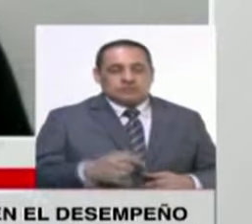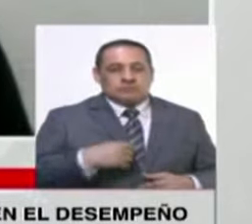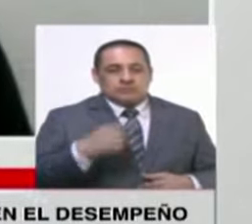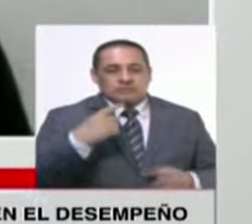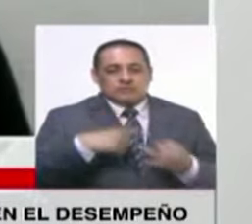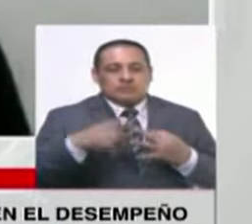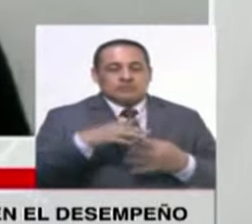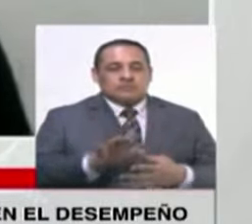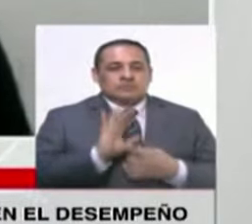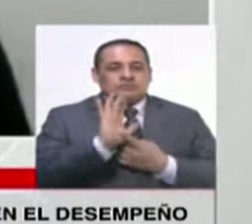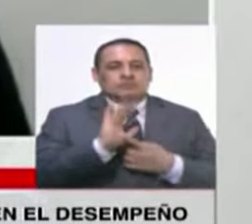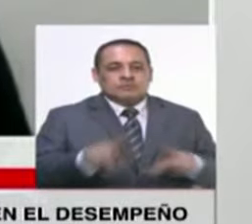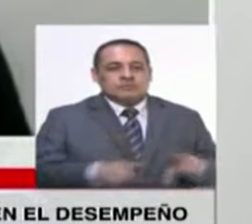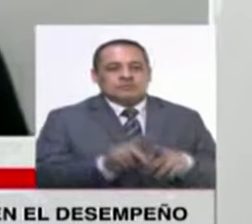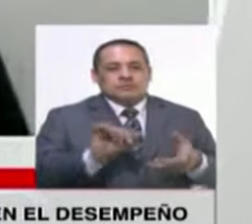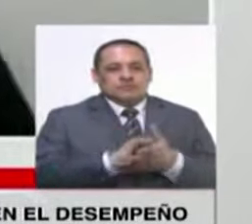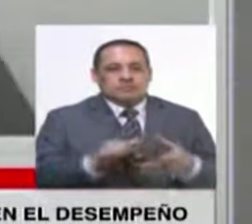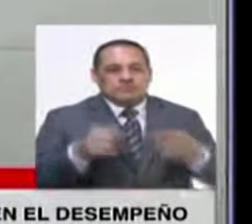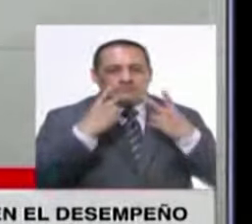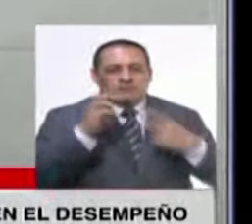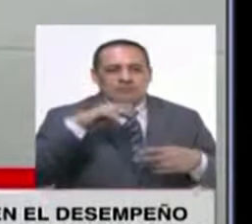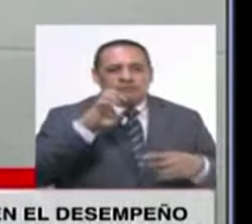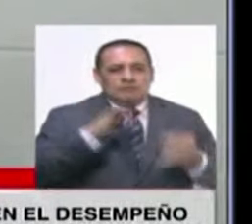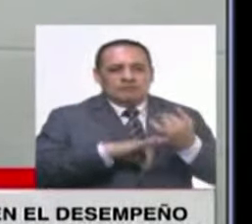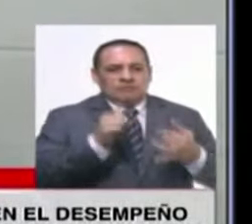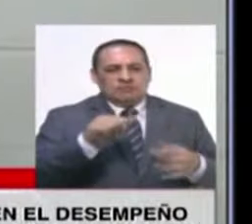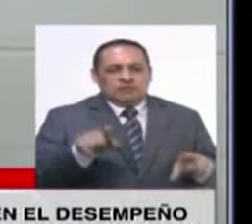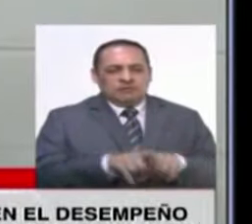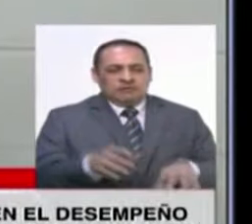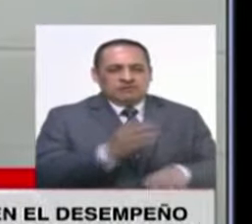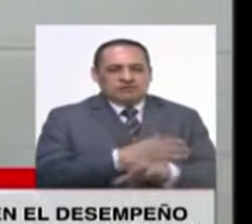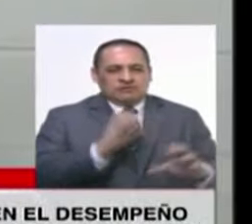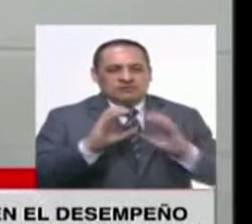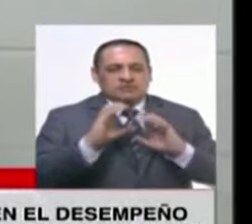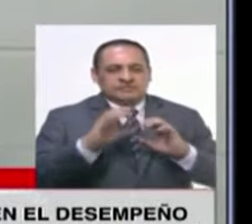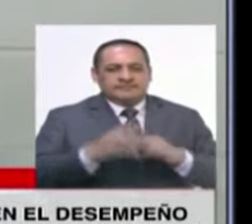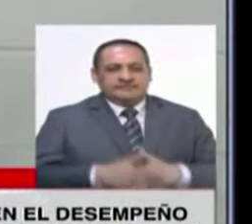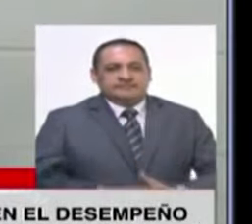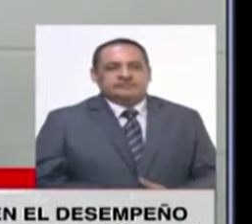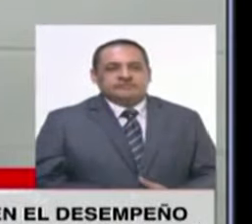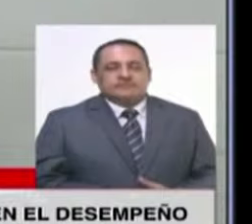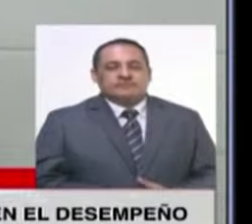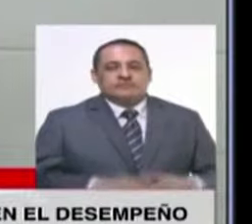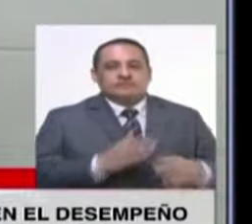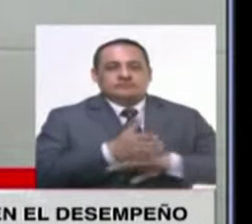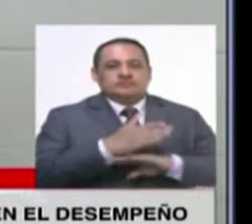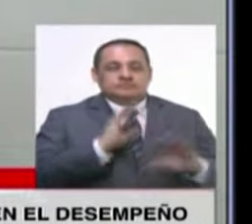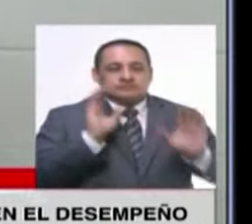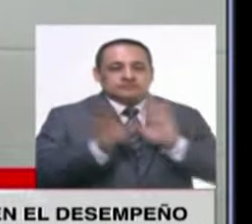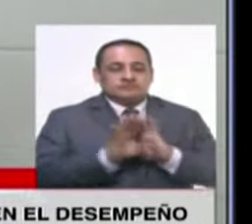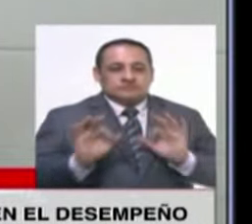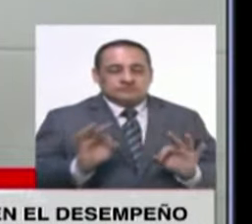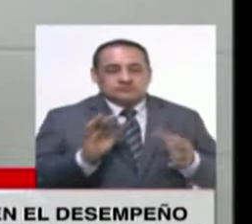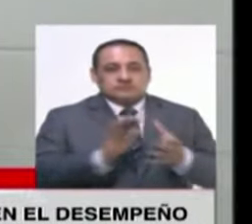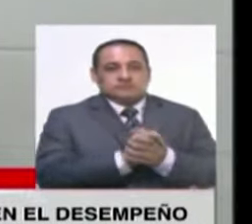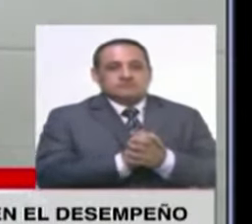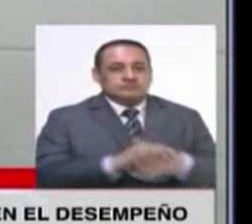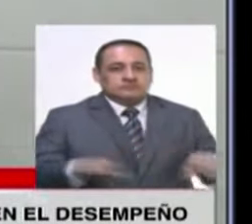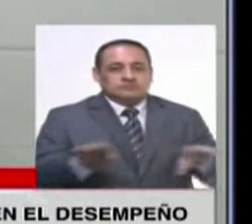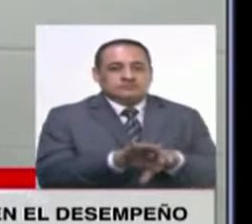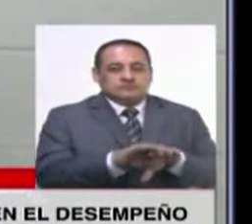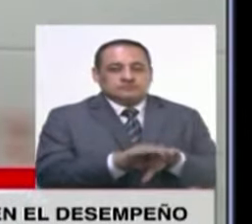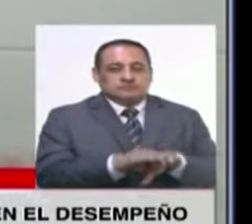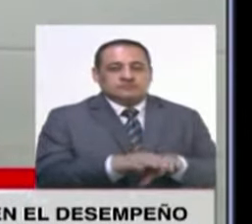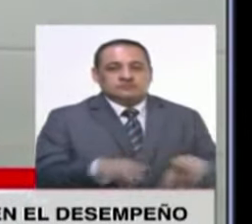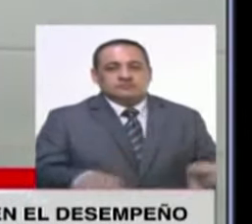Mesa. Y es ahí donde que a Vladimir Mesa, en una conversación de confianza, entramos en amigos en común, ya